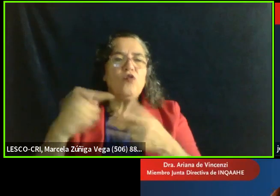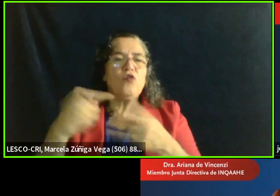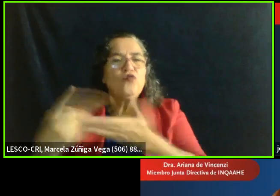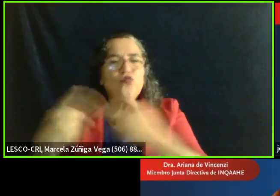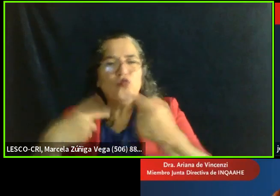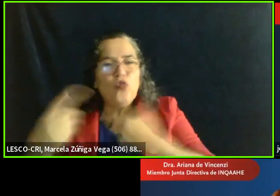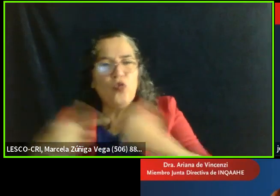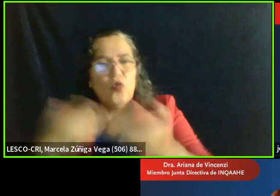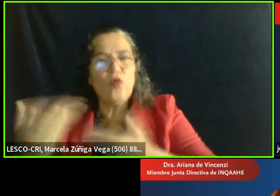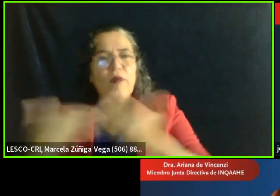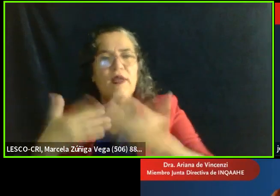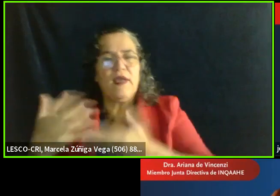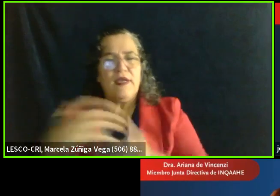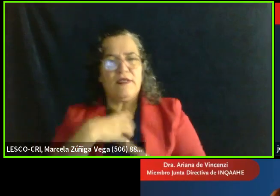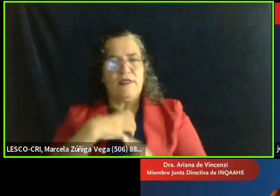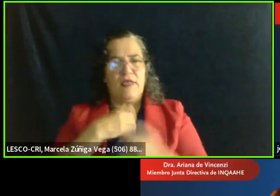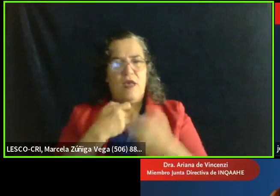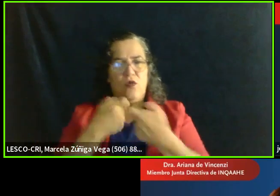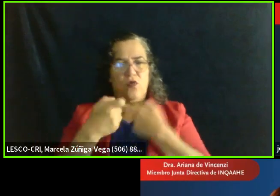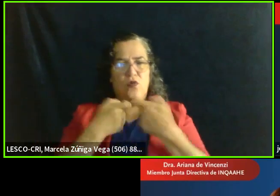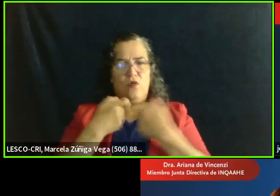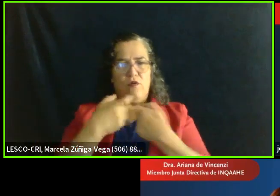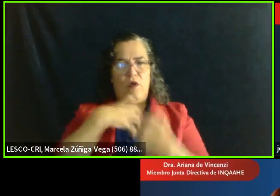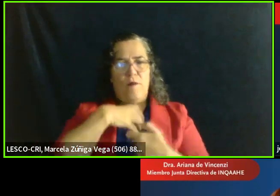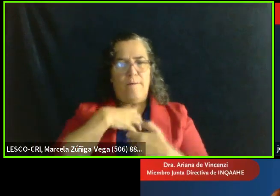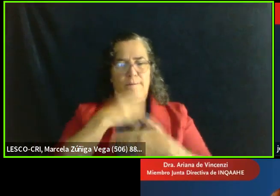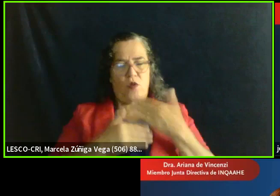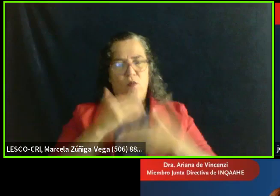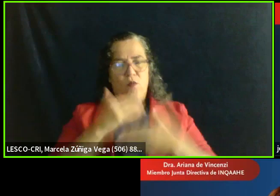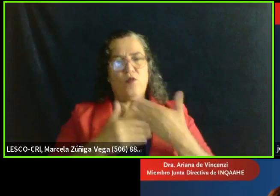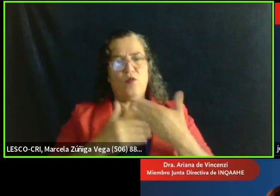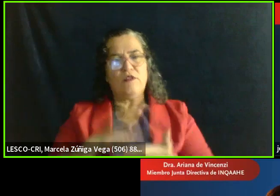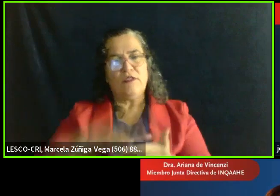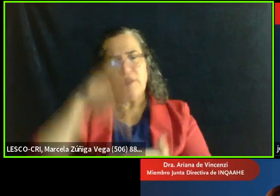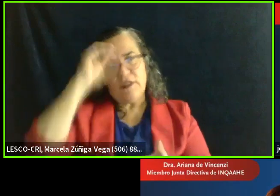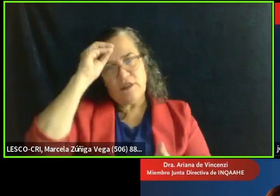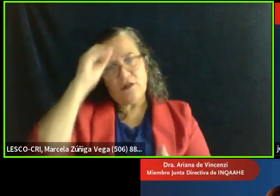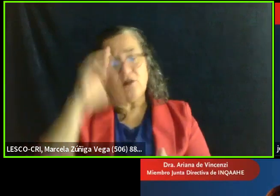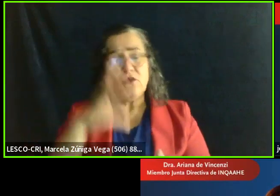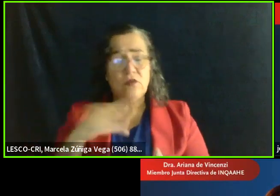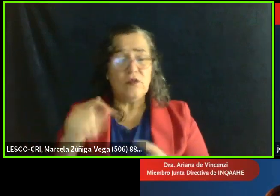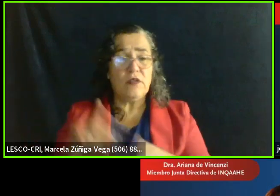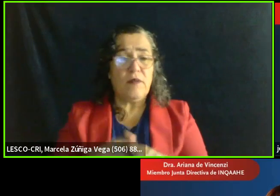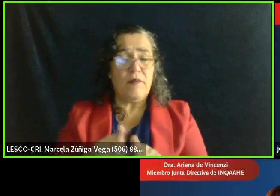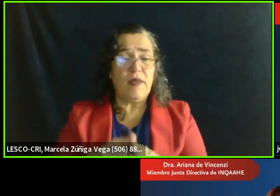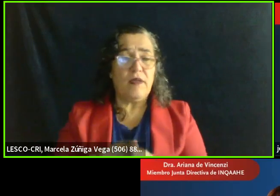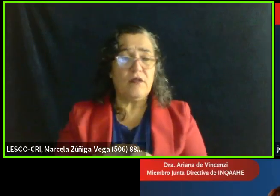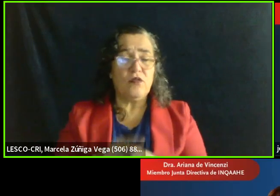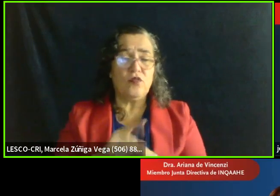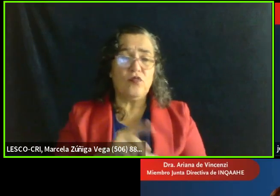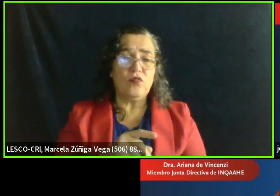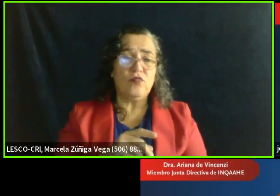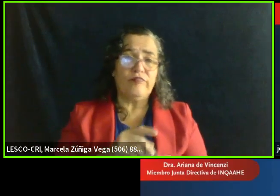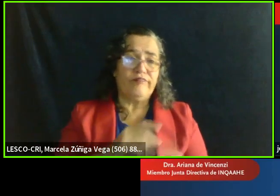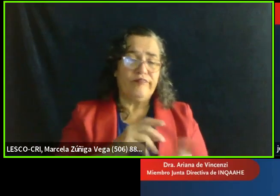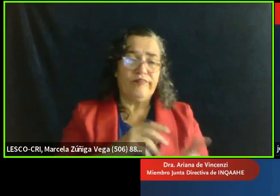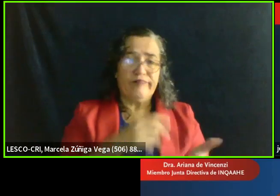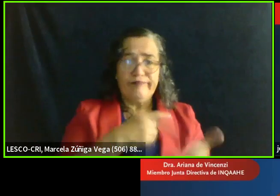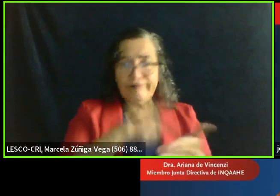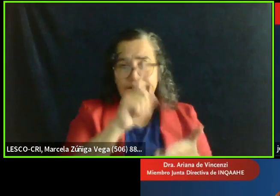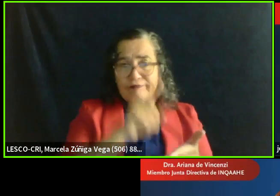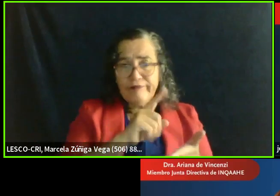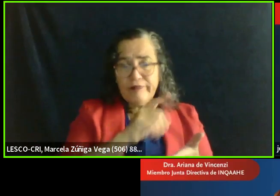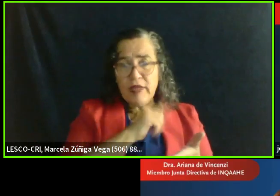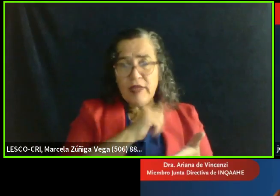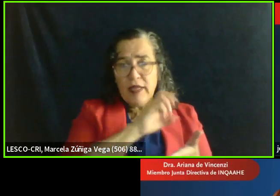sujeto autorregular su propio proceso de aprendizaje y también su rendimiento académico. Y sin duda